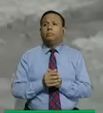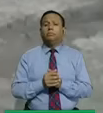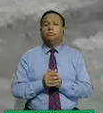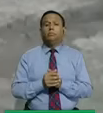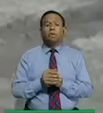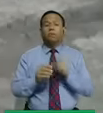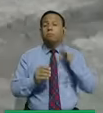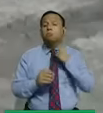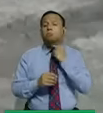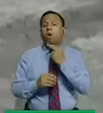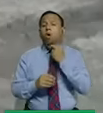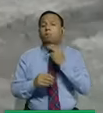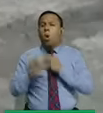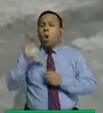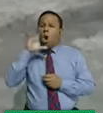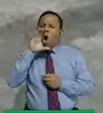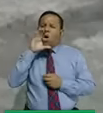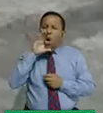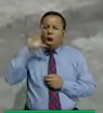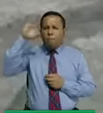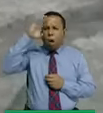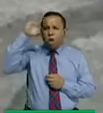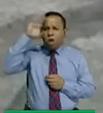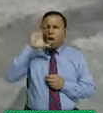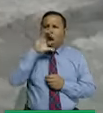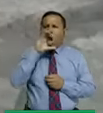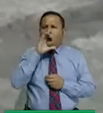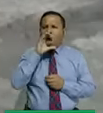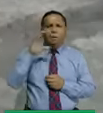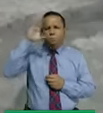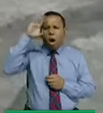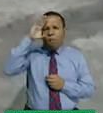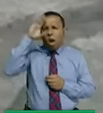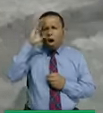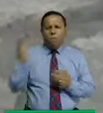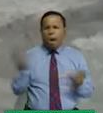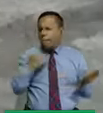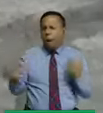policía! ¡Policía! ¡Llama! ¡Saca! ¡Saca esa!